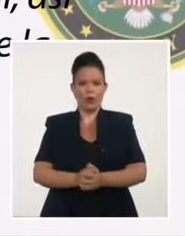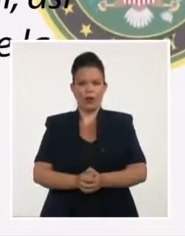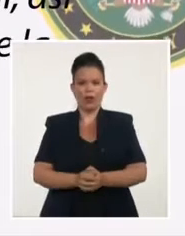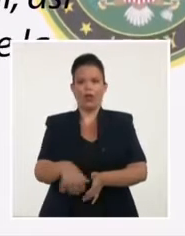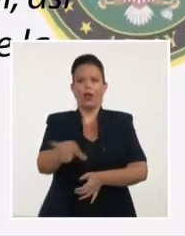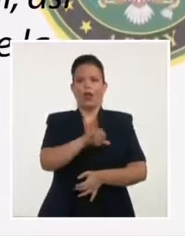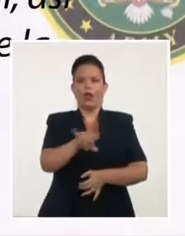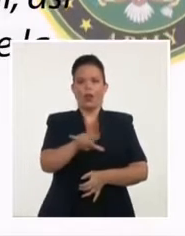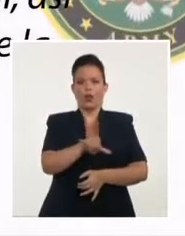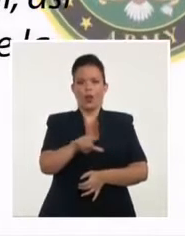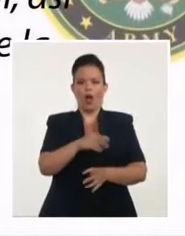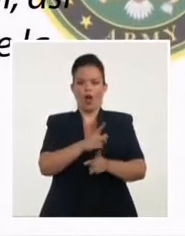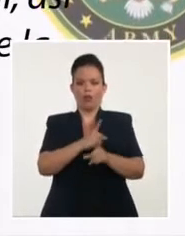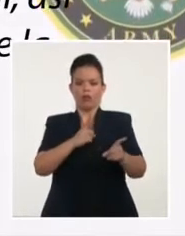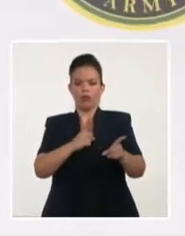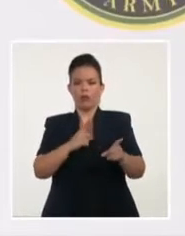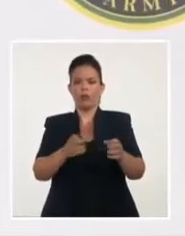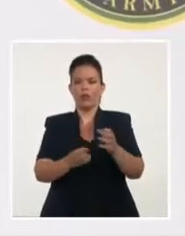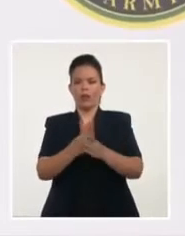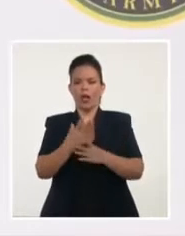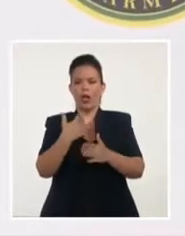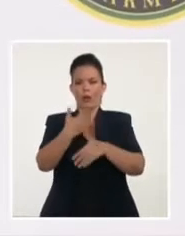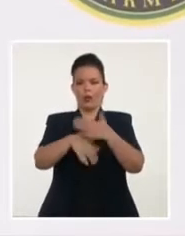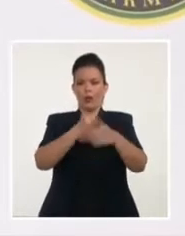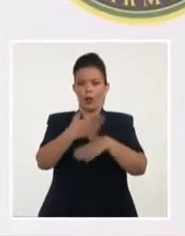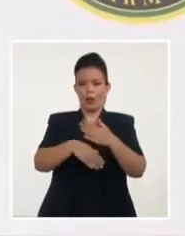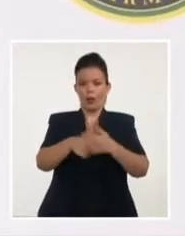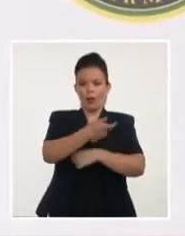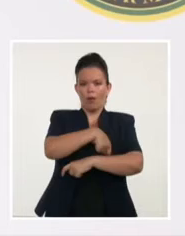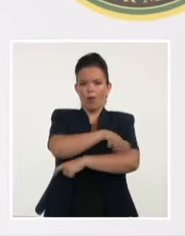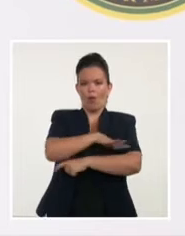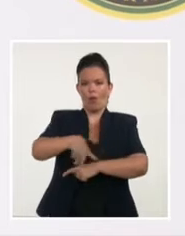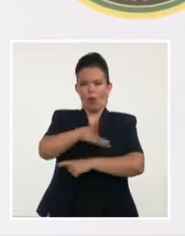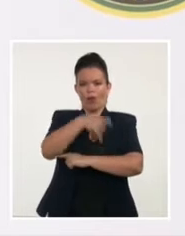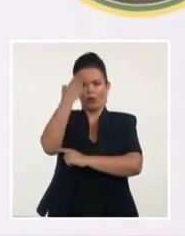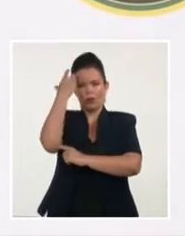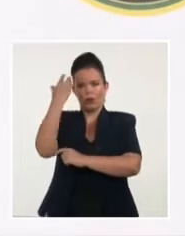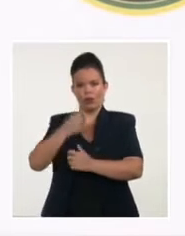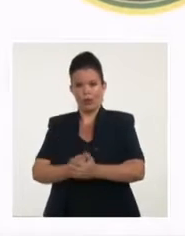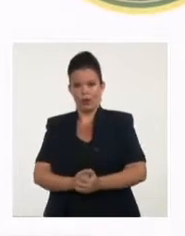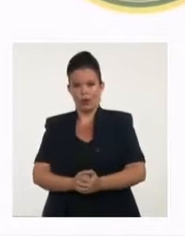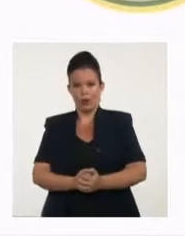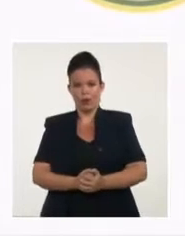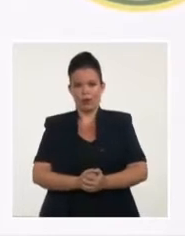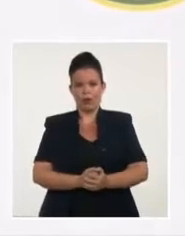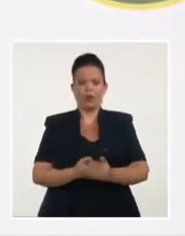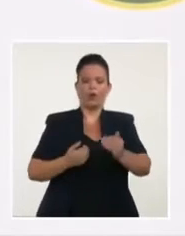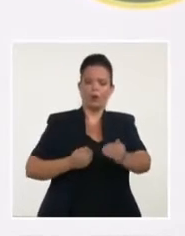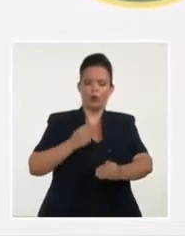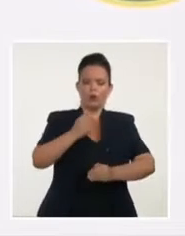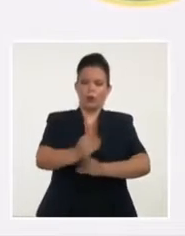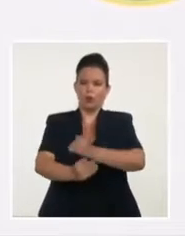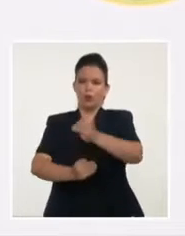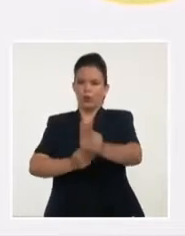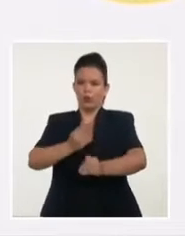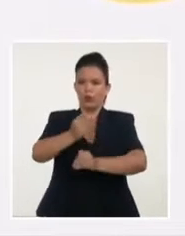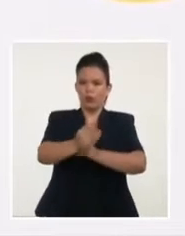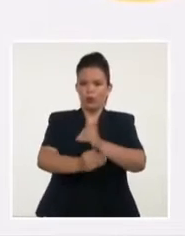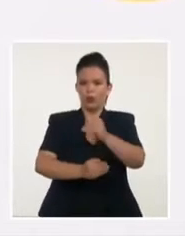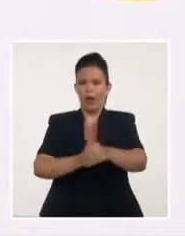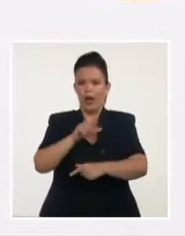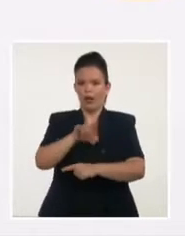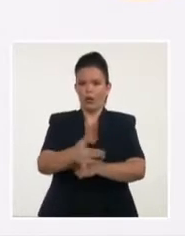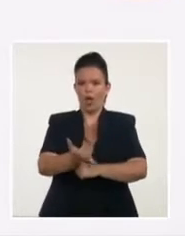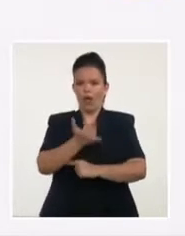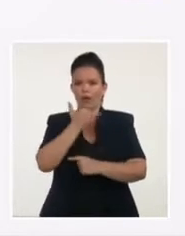distanciar al adversario de la población. Con el tiempo, estos ataques degradan la habilidad de la nación